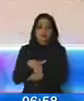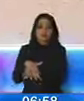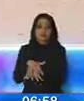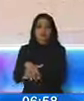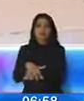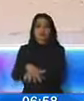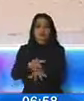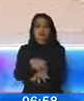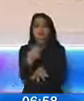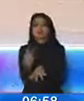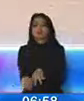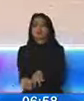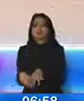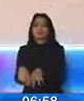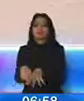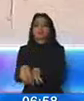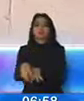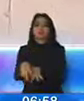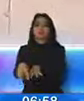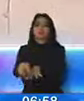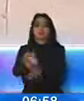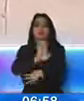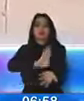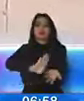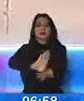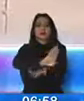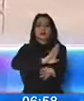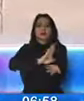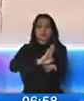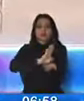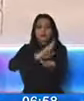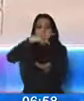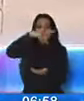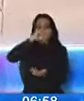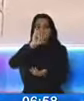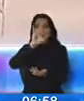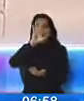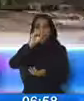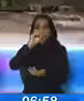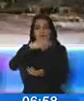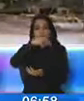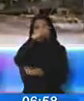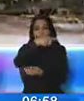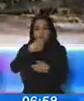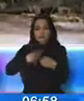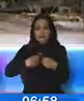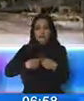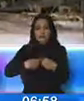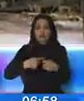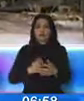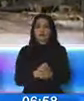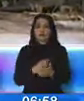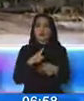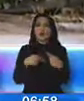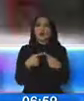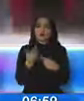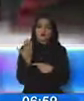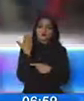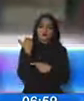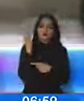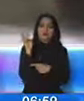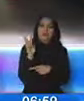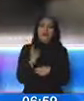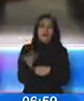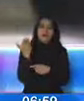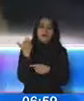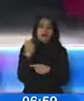riego ubicado en el barrio La Redonda, en la parroquia de Pipo, al nororiente de Quito. El hecho ocurrió el pasado viernes. Se presume